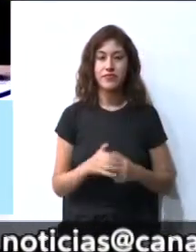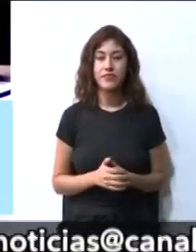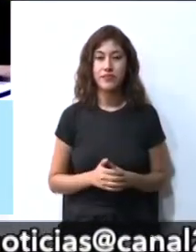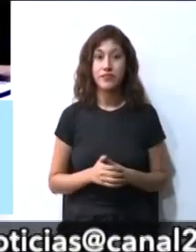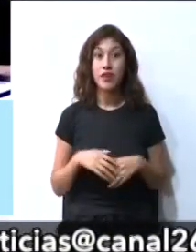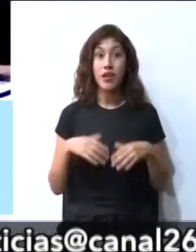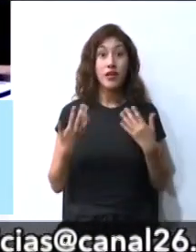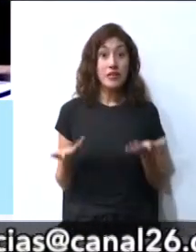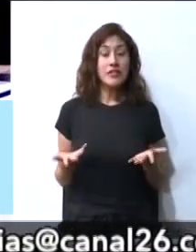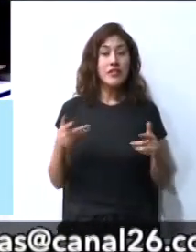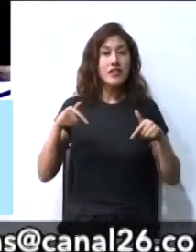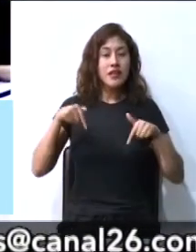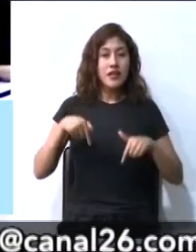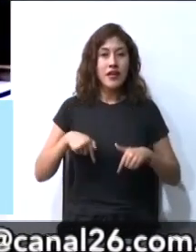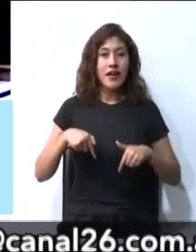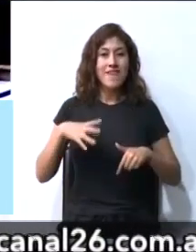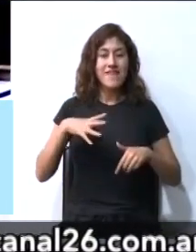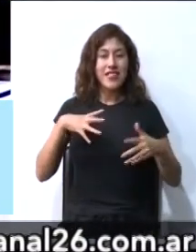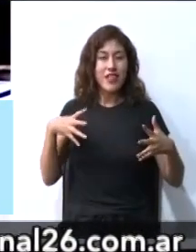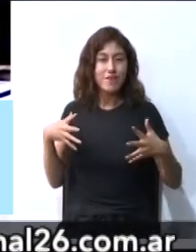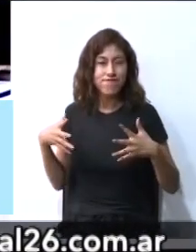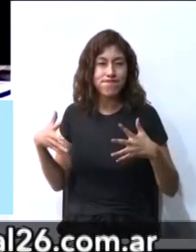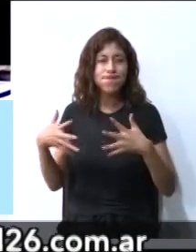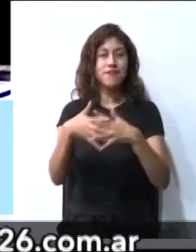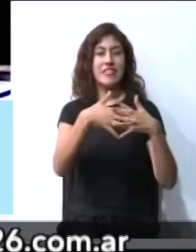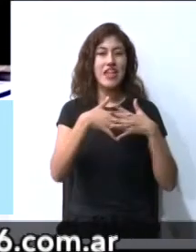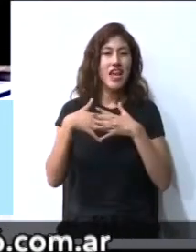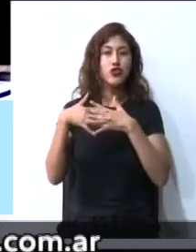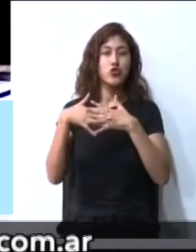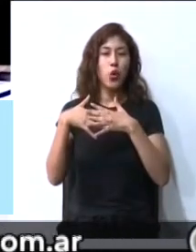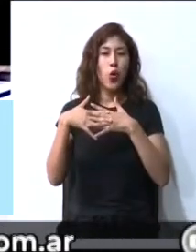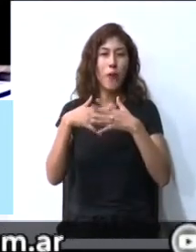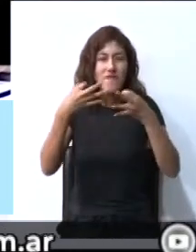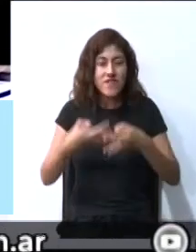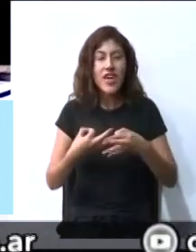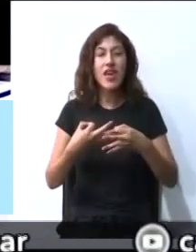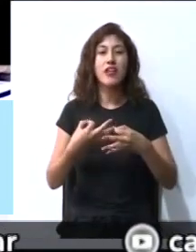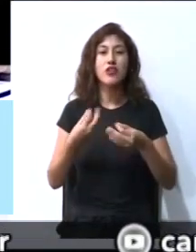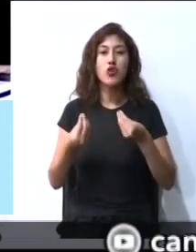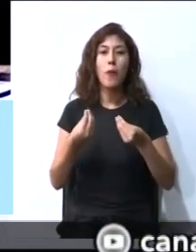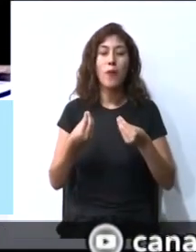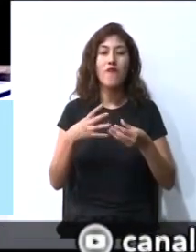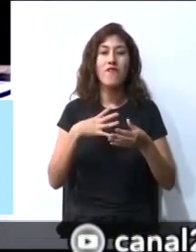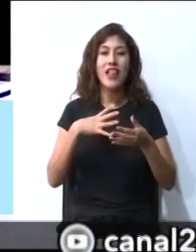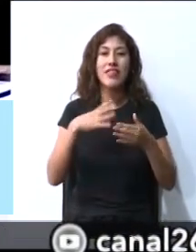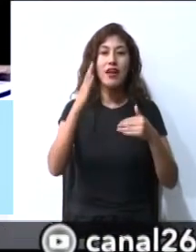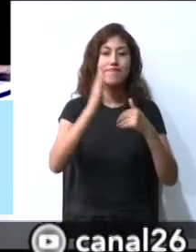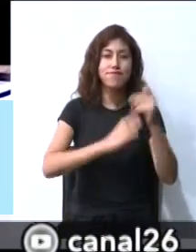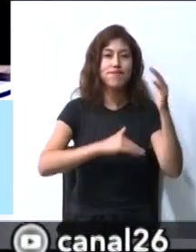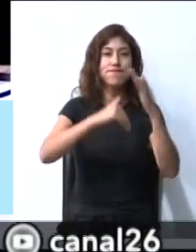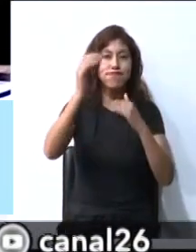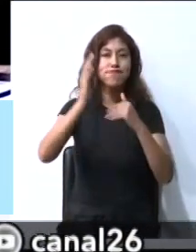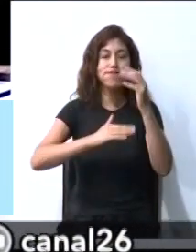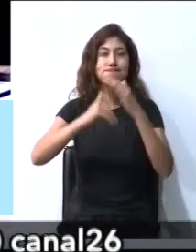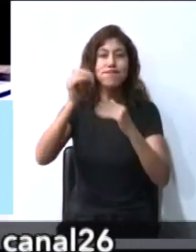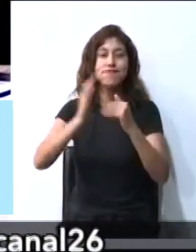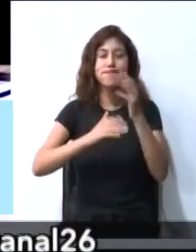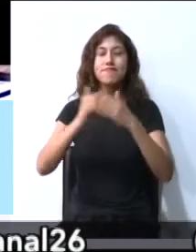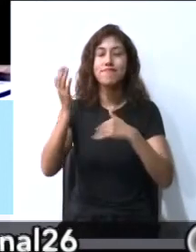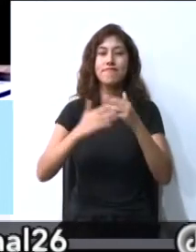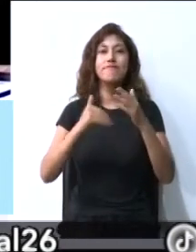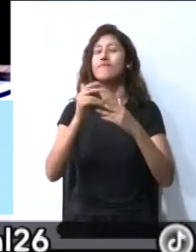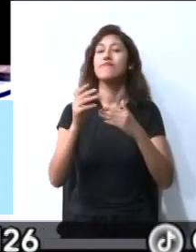Ahora bien, para que la integración sea efectiva, hay que acompañarla con obras de infraestructura. Ningún país, ninguna